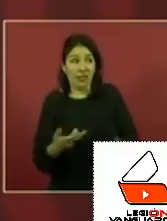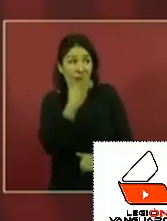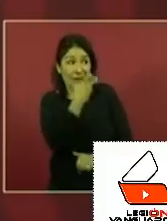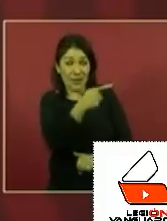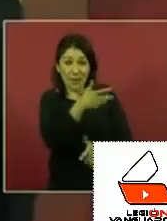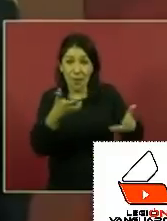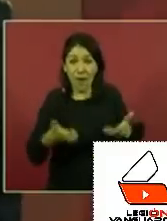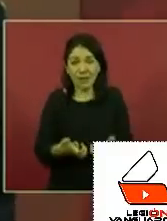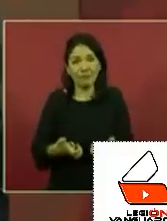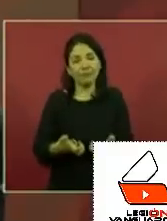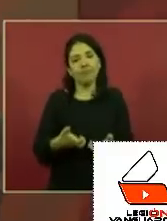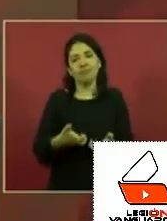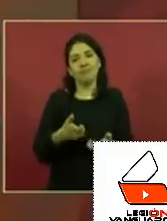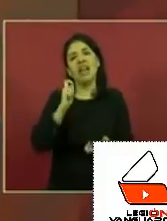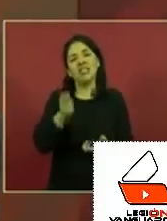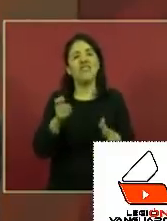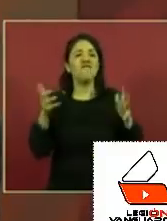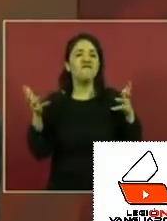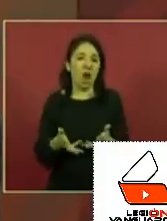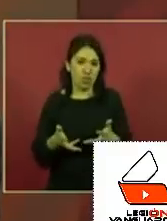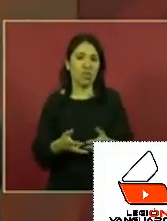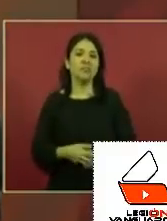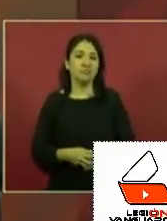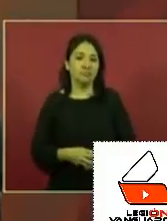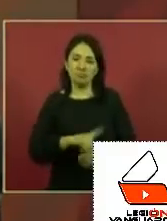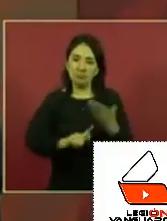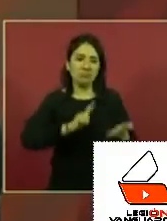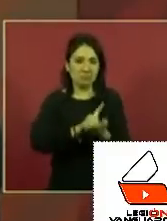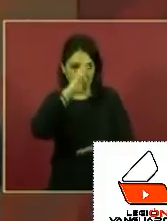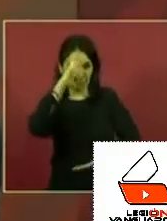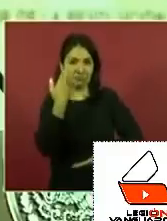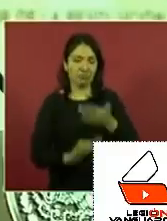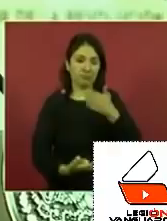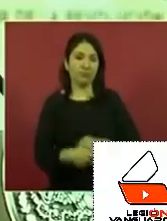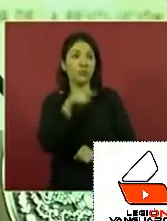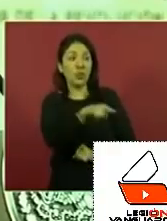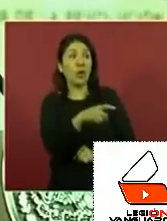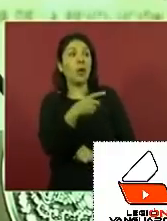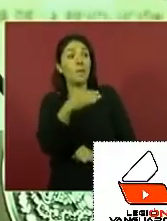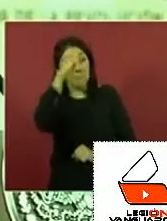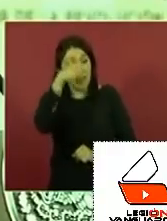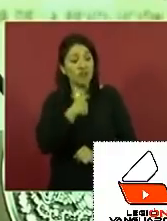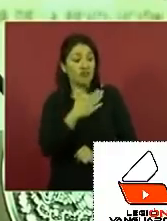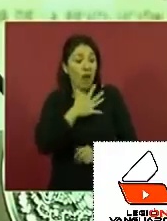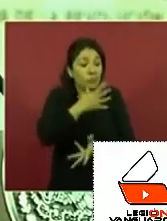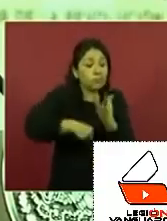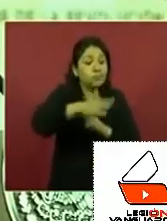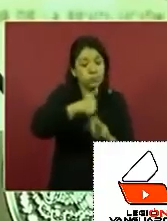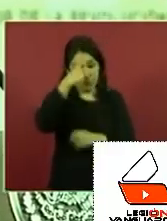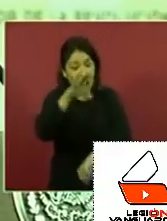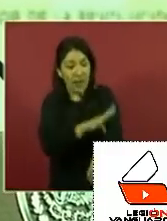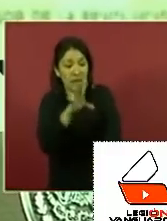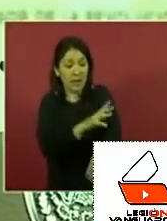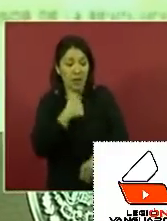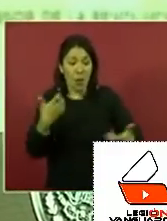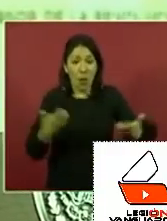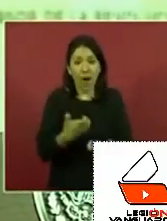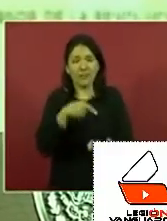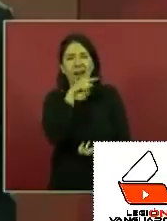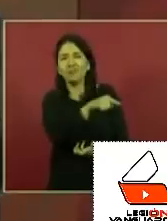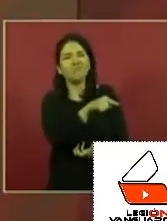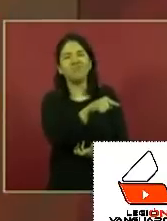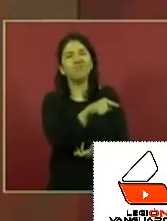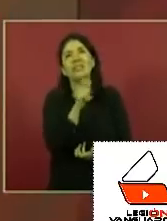Que es un fraude Ese mecanismo De autoabasto Que crearon Que es como una especie